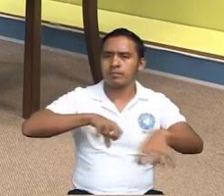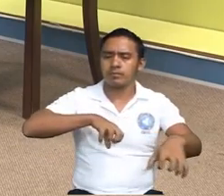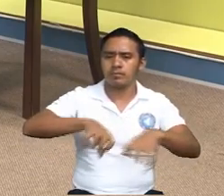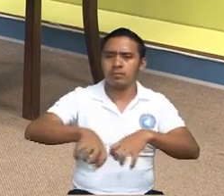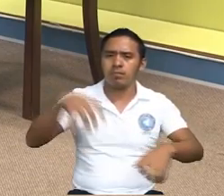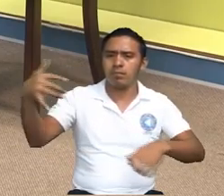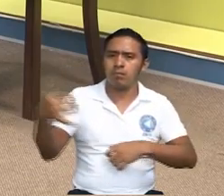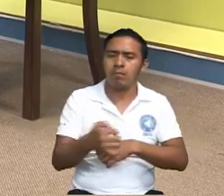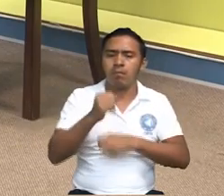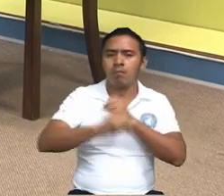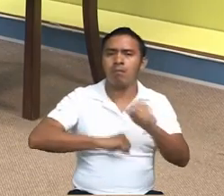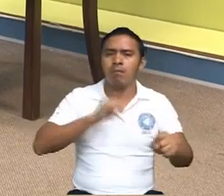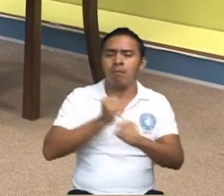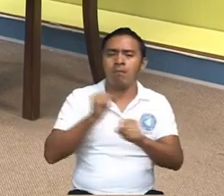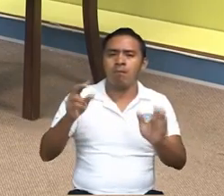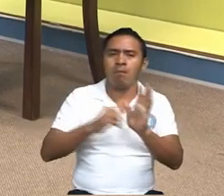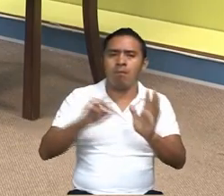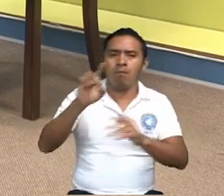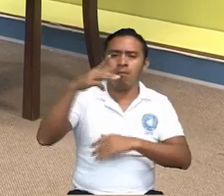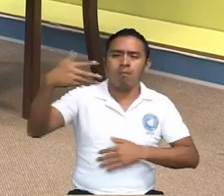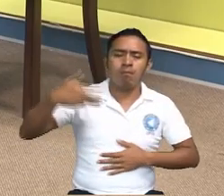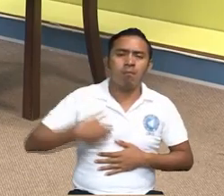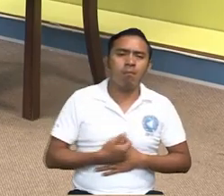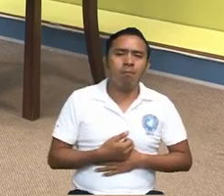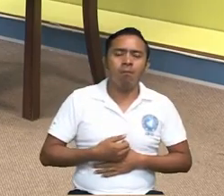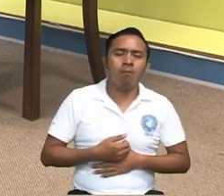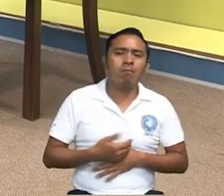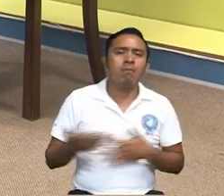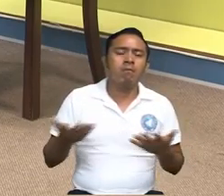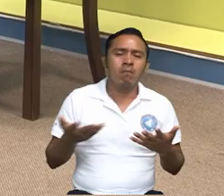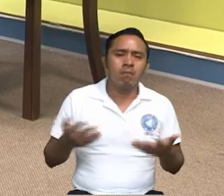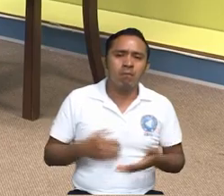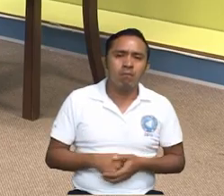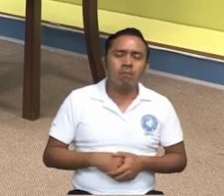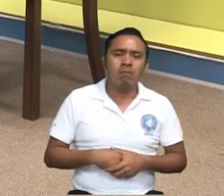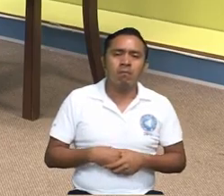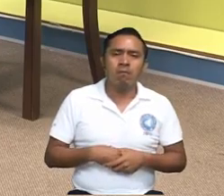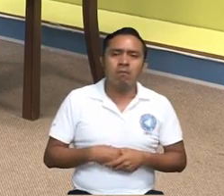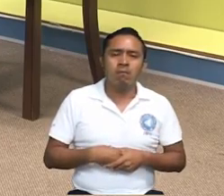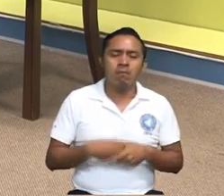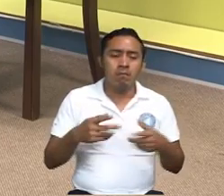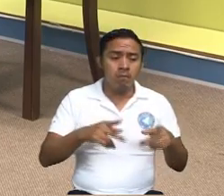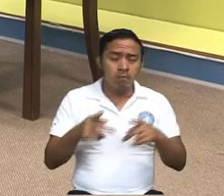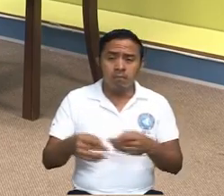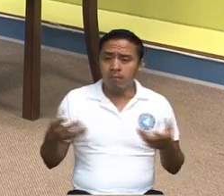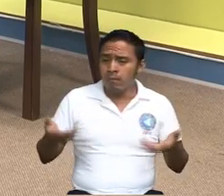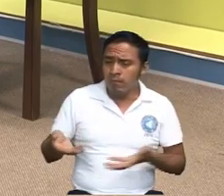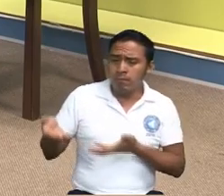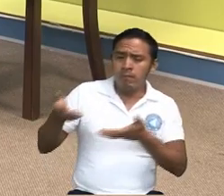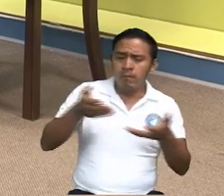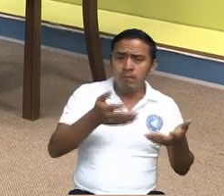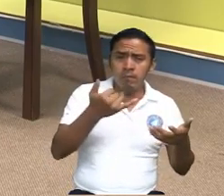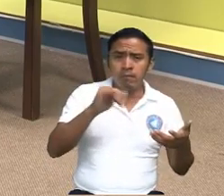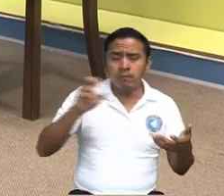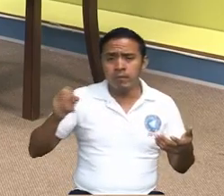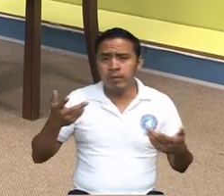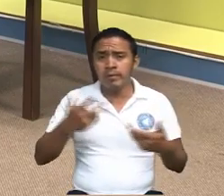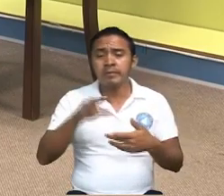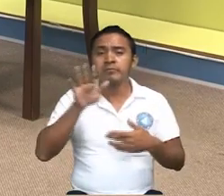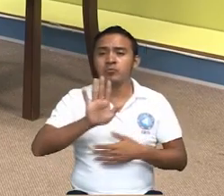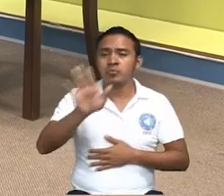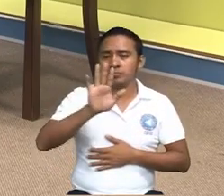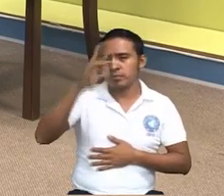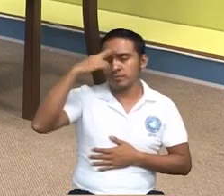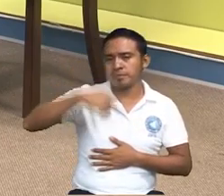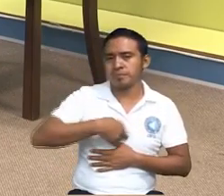vacunación de este año 2019? ¿Y cómo ha sido esa respuesta de la población nicaragüense? En el caso de usted,